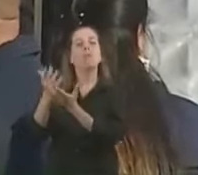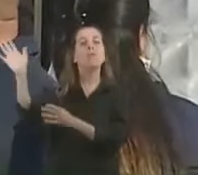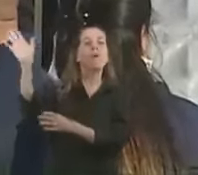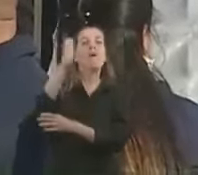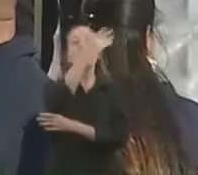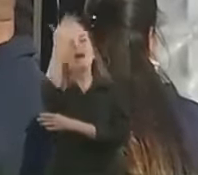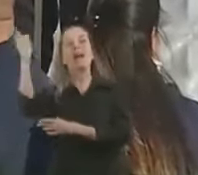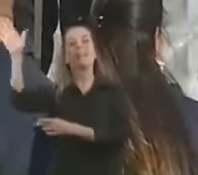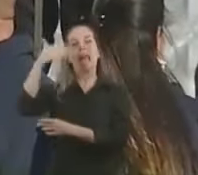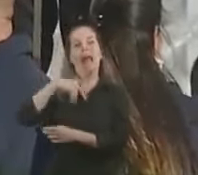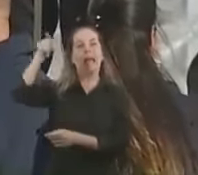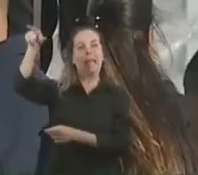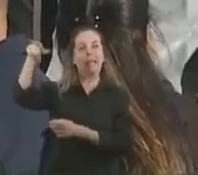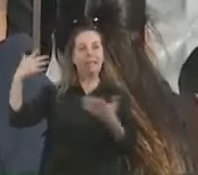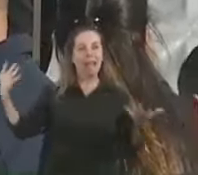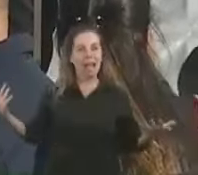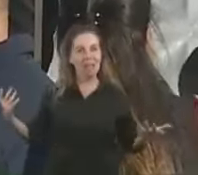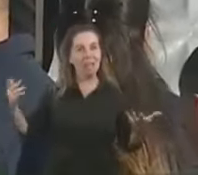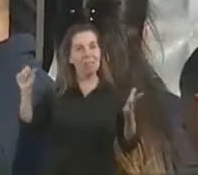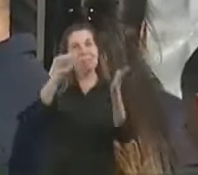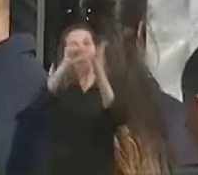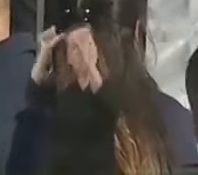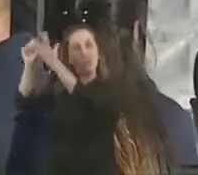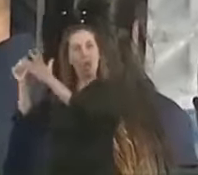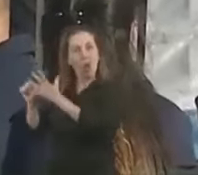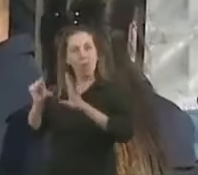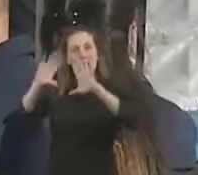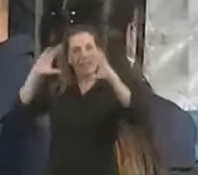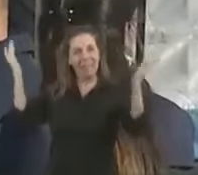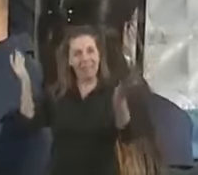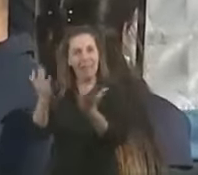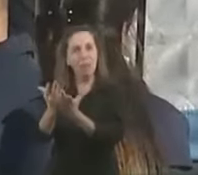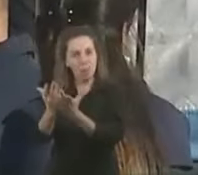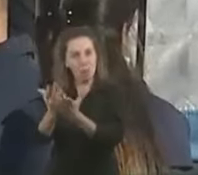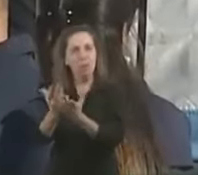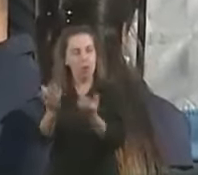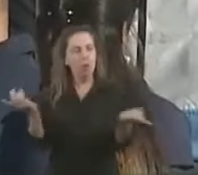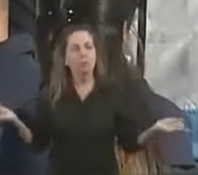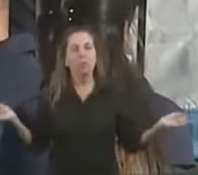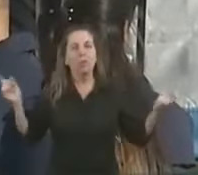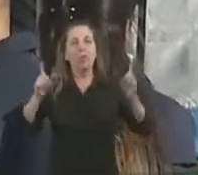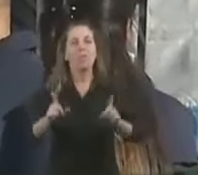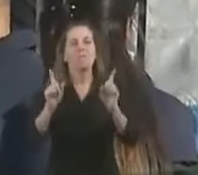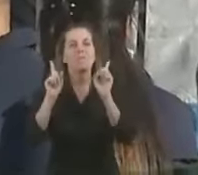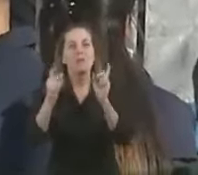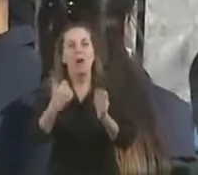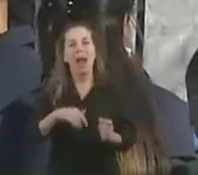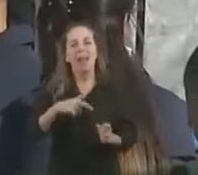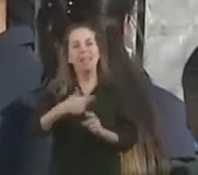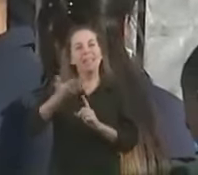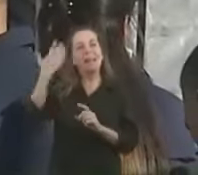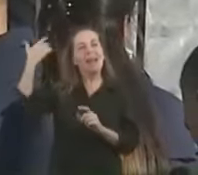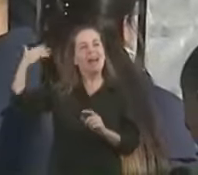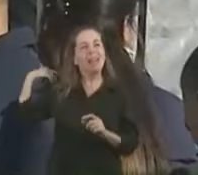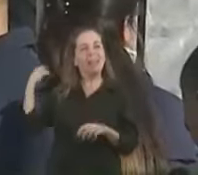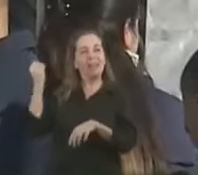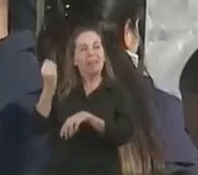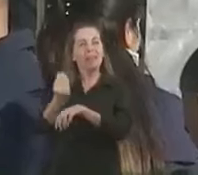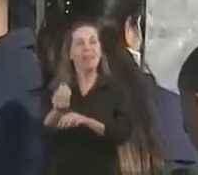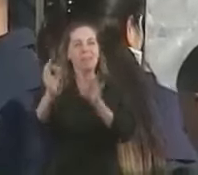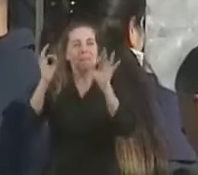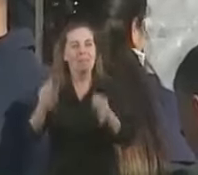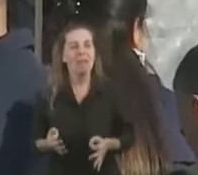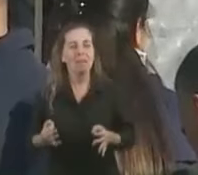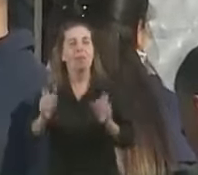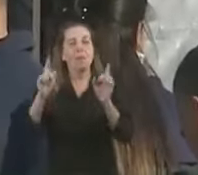cielo, orgullosa entre las naciones más prósperas de la tierra, que volvamos a ocupar el rol que alguna vez supimos conseguir y que escribamos